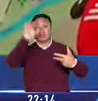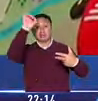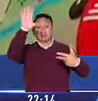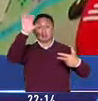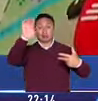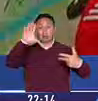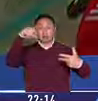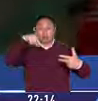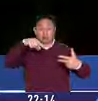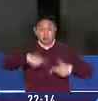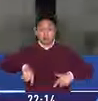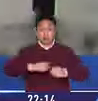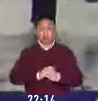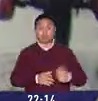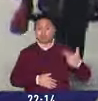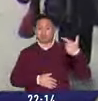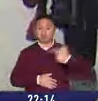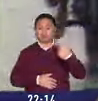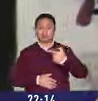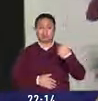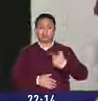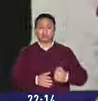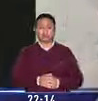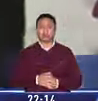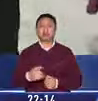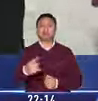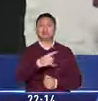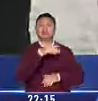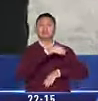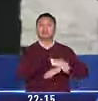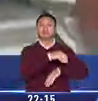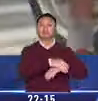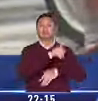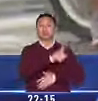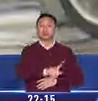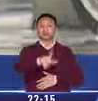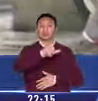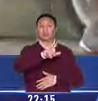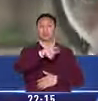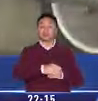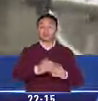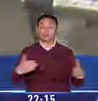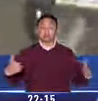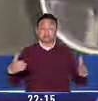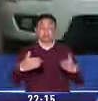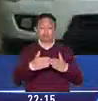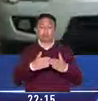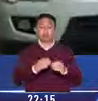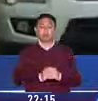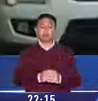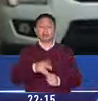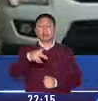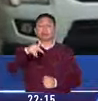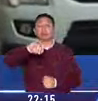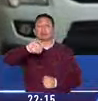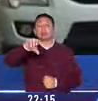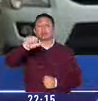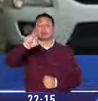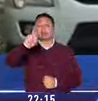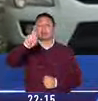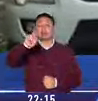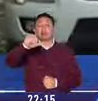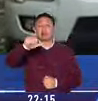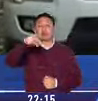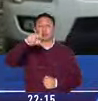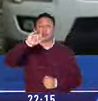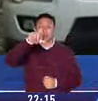existente aquí en el lugar. El hecho se registró la tarde de este lunes en la intersección de las calles Pío Jaramillo y Pasaje 3 en el